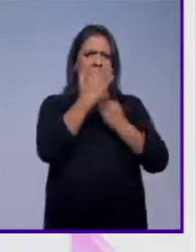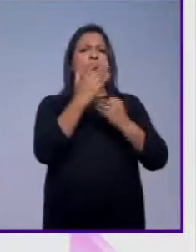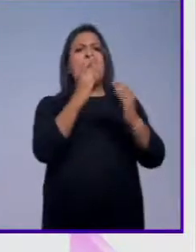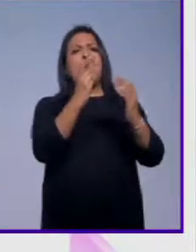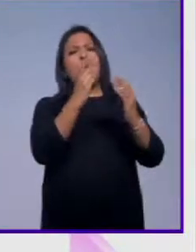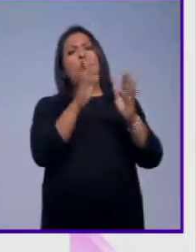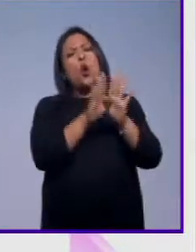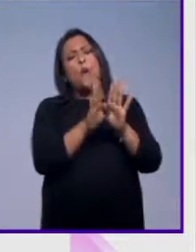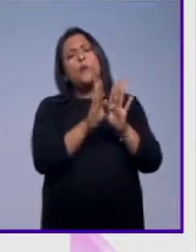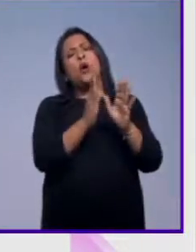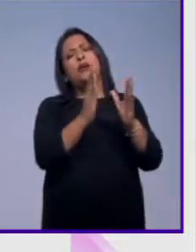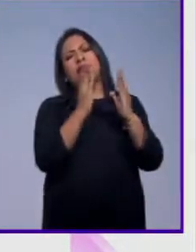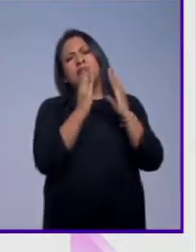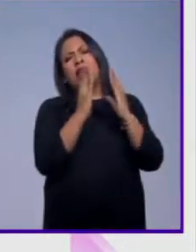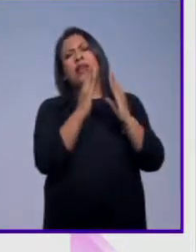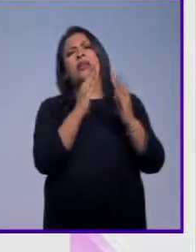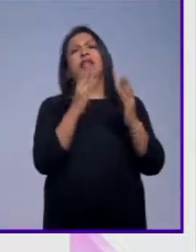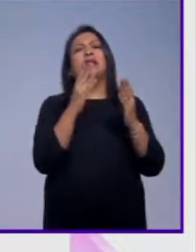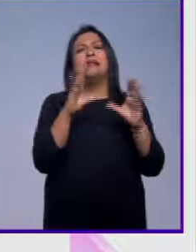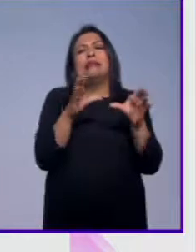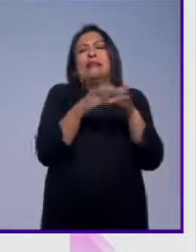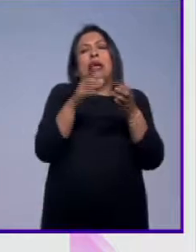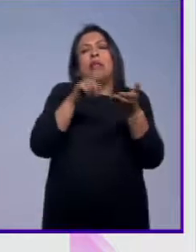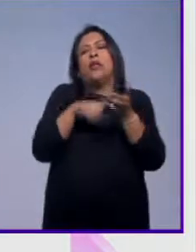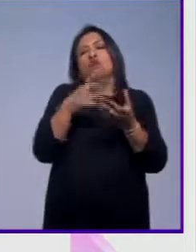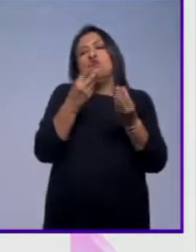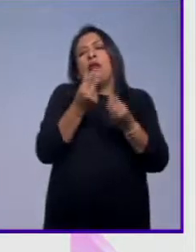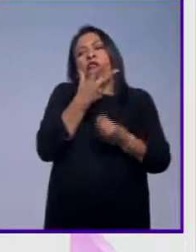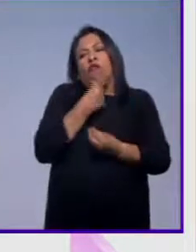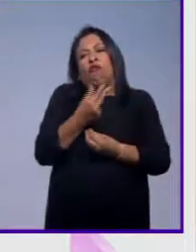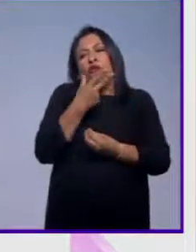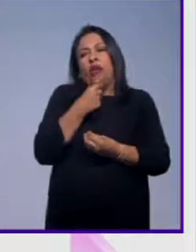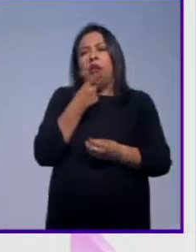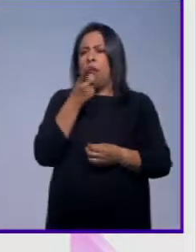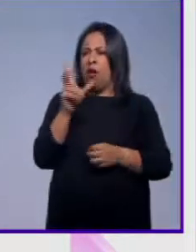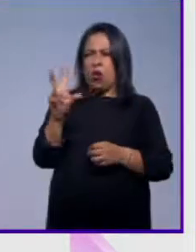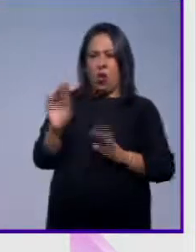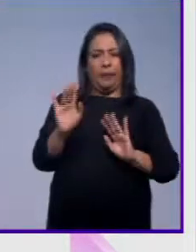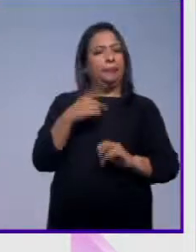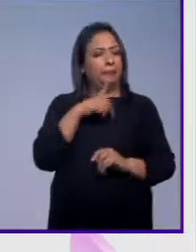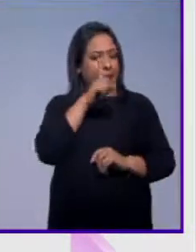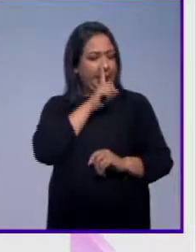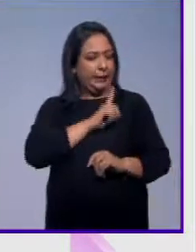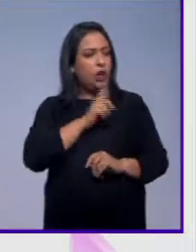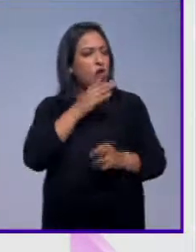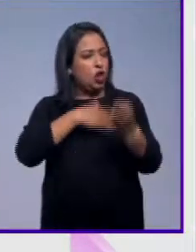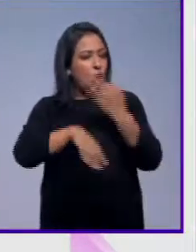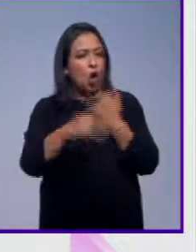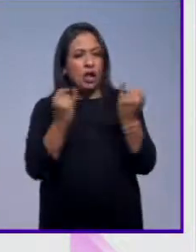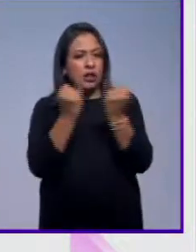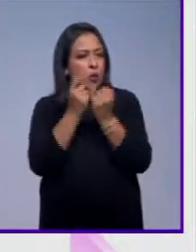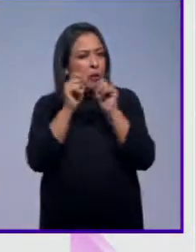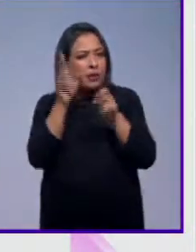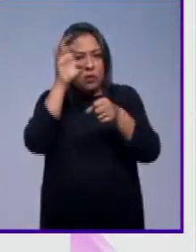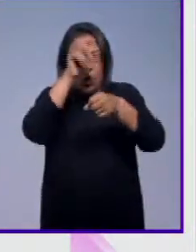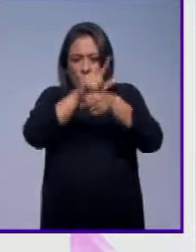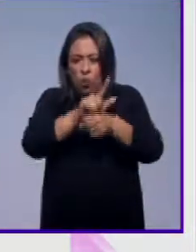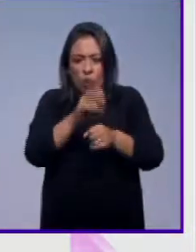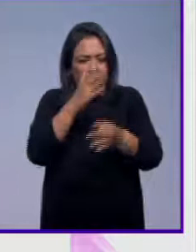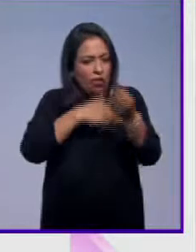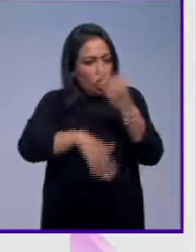todas y todos somos hacemos micromachismos todo el tiempo quien diga que no miente porque todas y todos vivimos en esta cultura